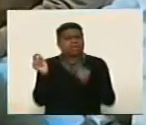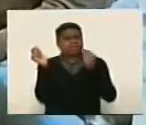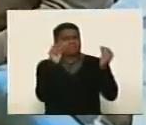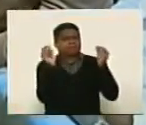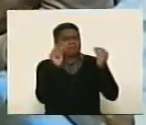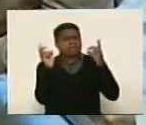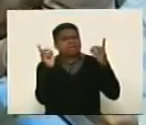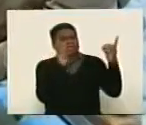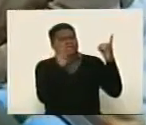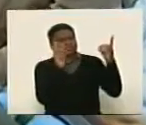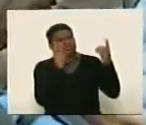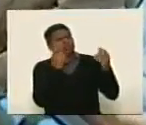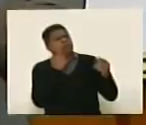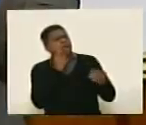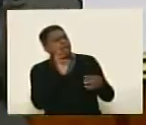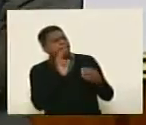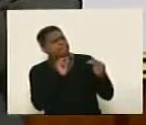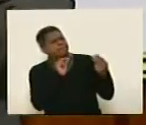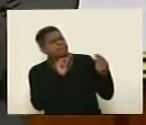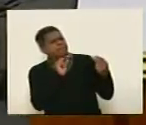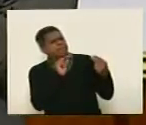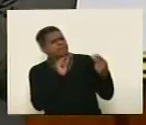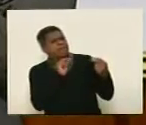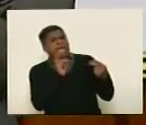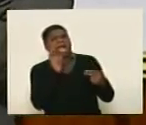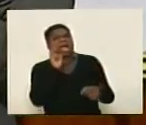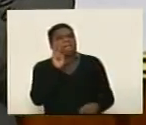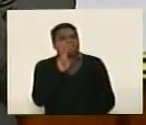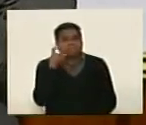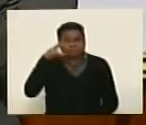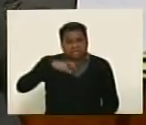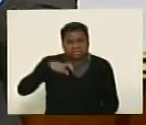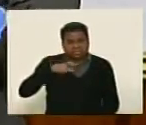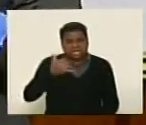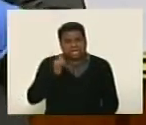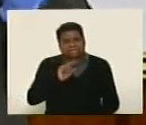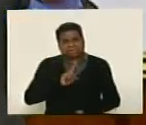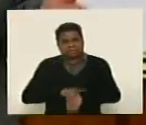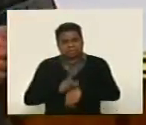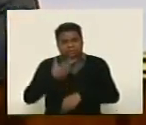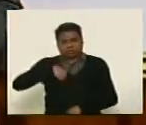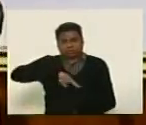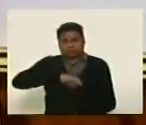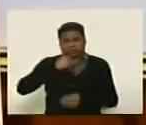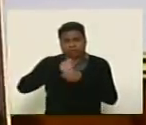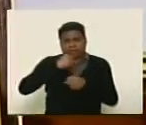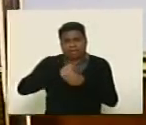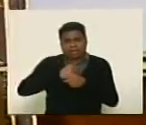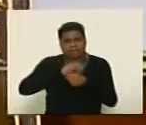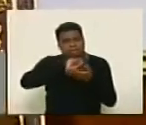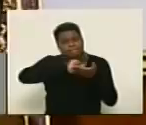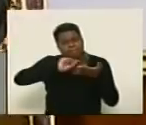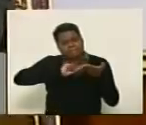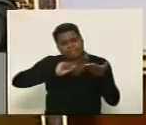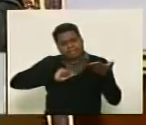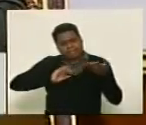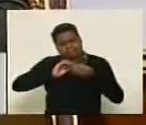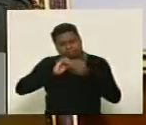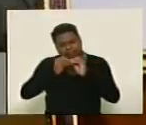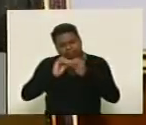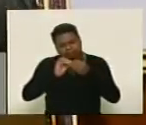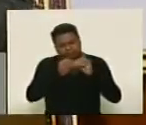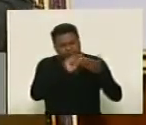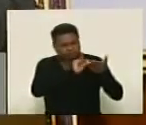Y se ve pues la necesidad para este momento que trabajemos en unas